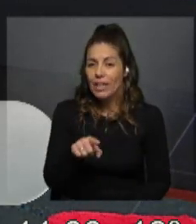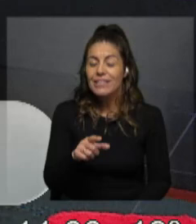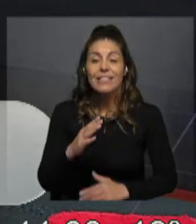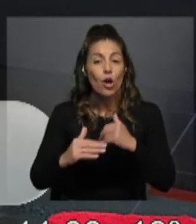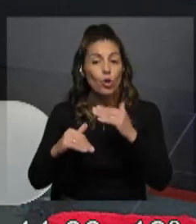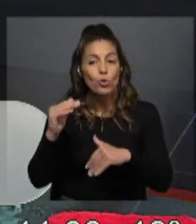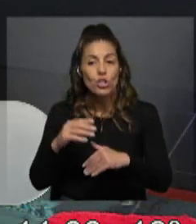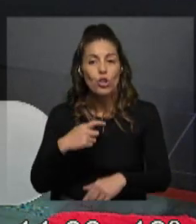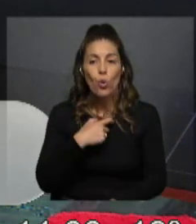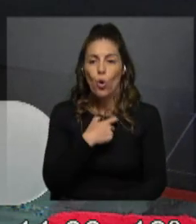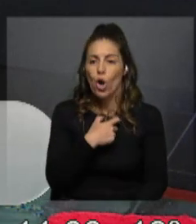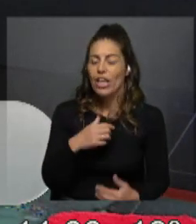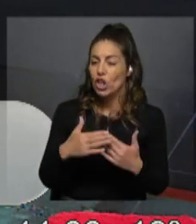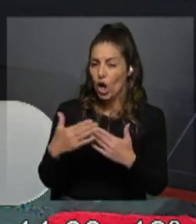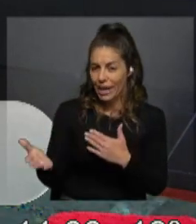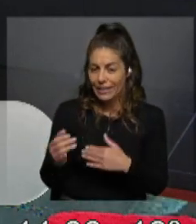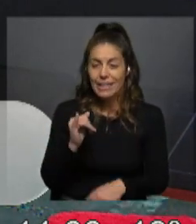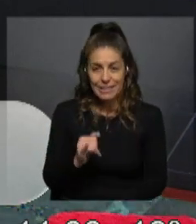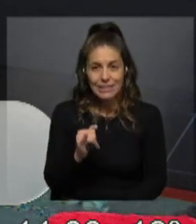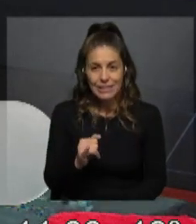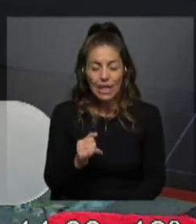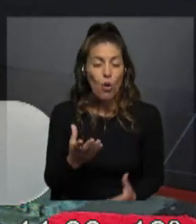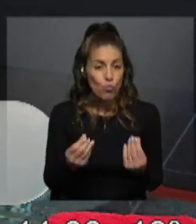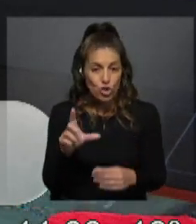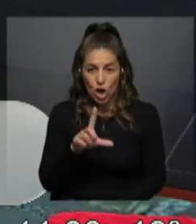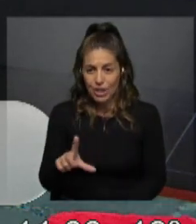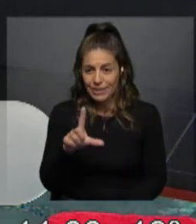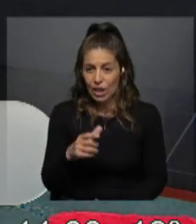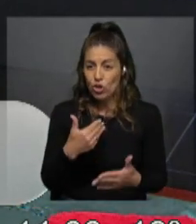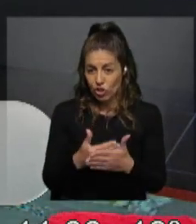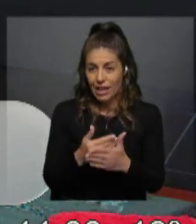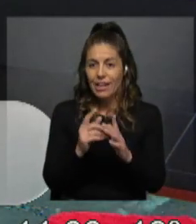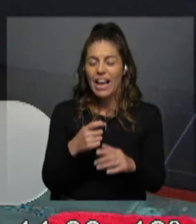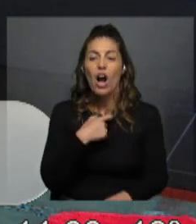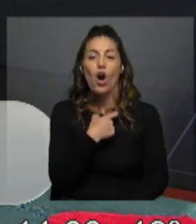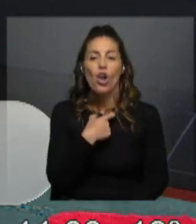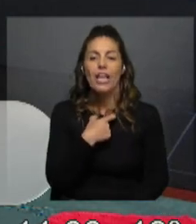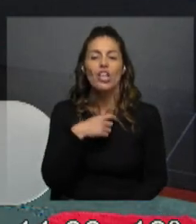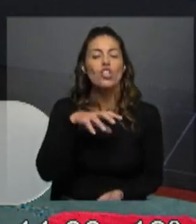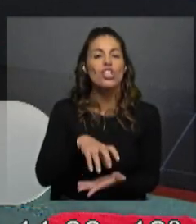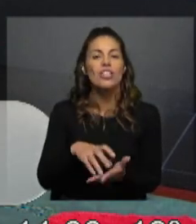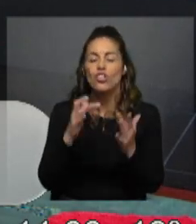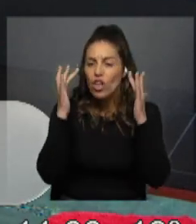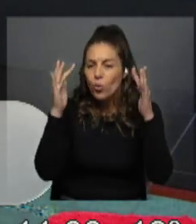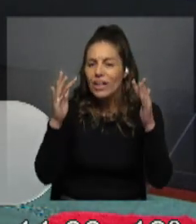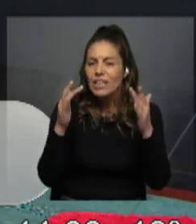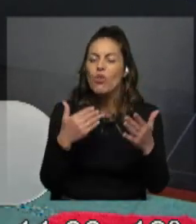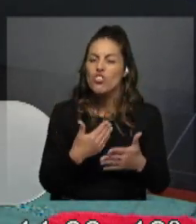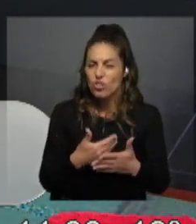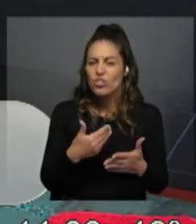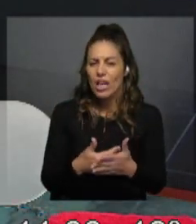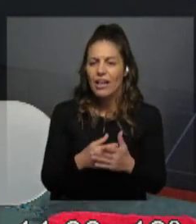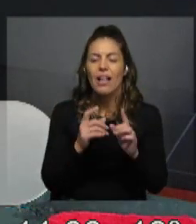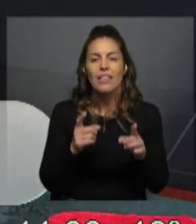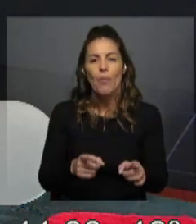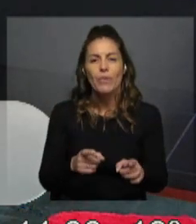esquina. Sí, es verdad, Flor. Ahí hay muchos liceos, muchos colegios, centros educativos. Aquí en la vuelta, hay